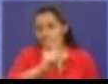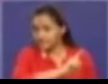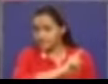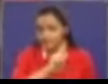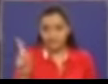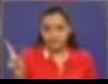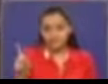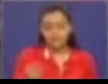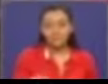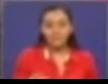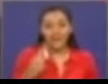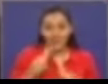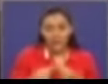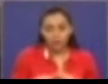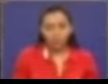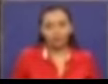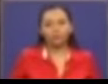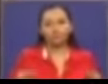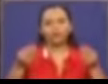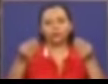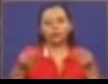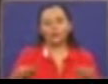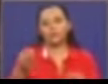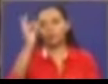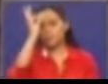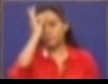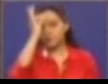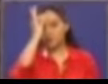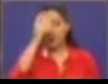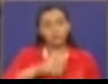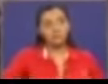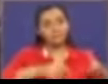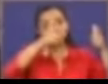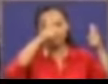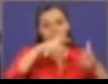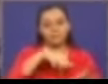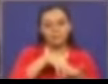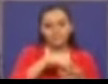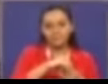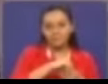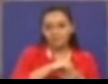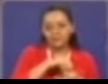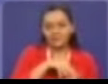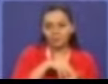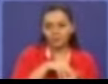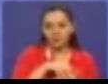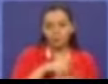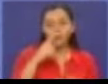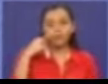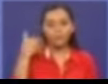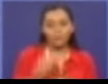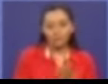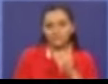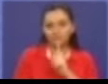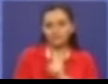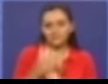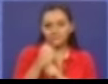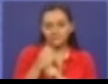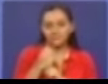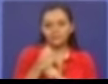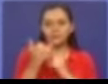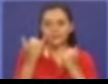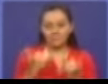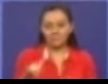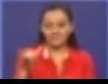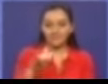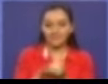Aquí tienes este espectacular hospital docente, una muestra más de lo que podemos lograr como nación. Queda